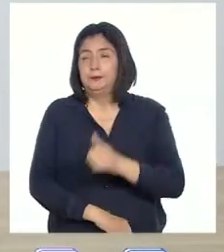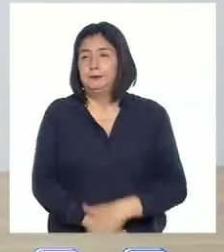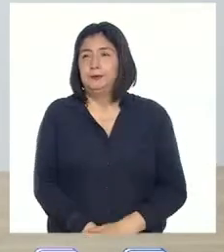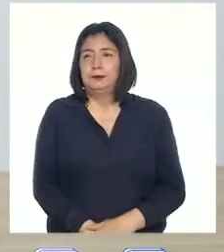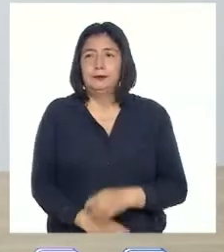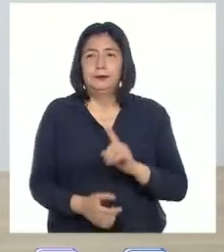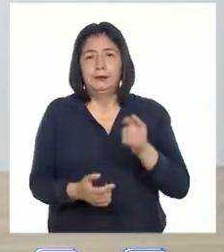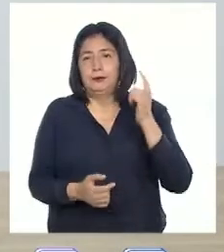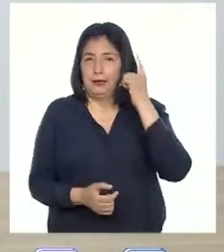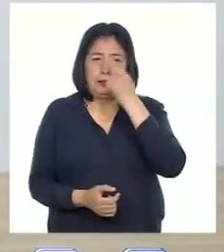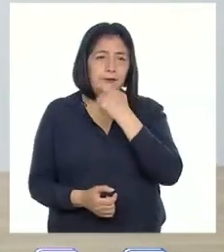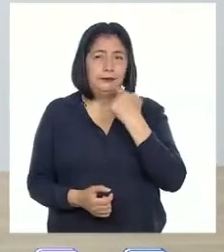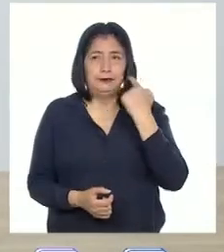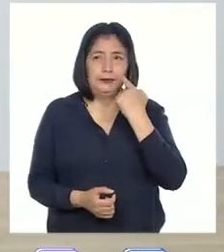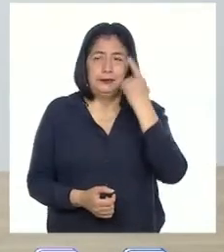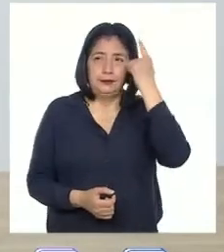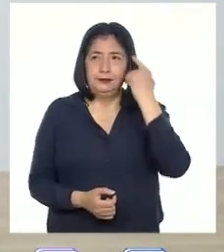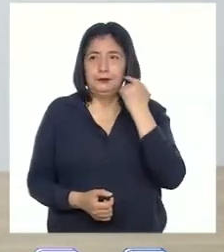Y cabeza.